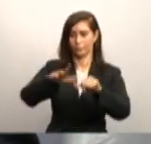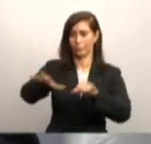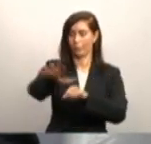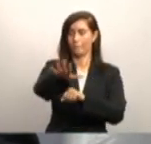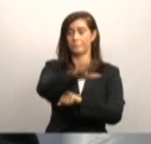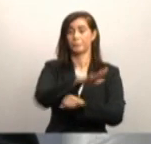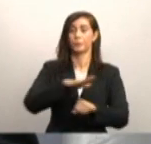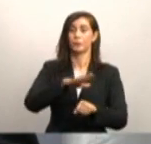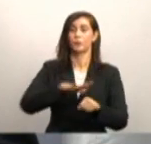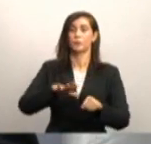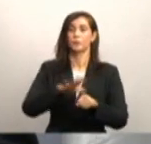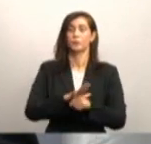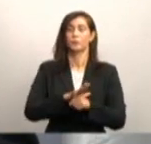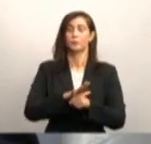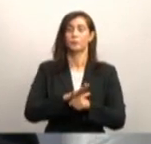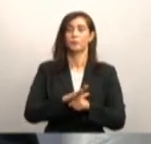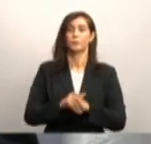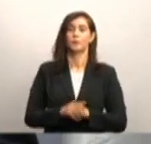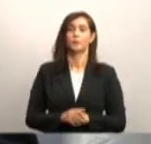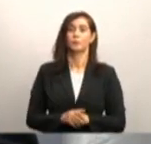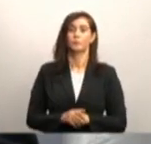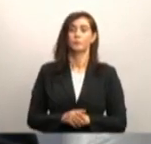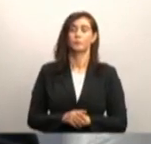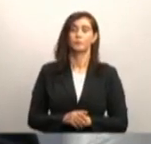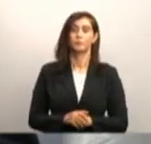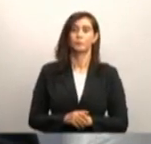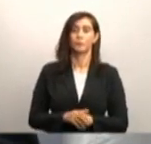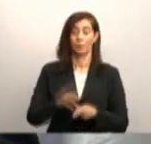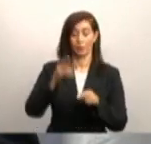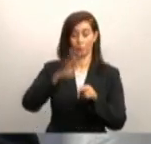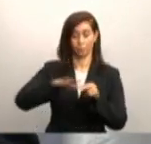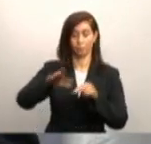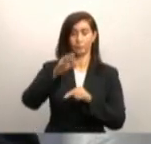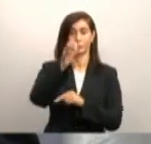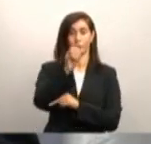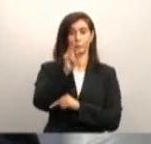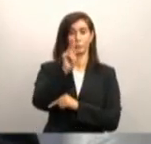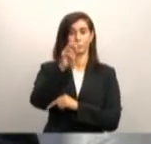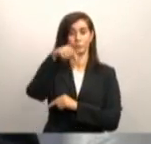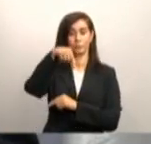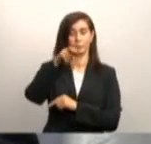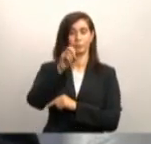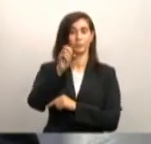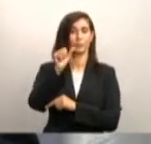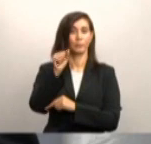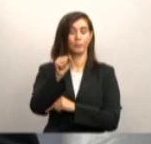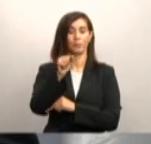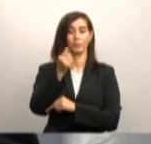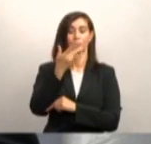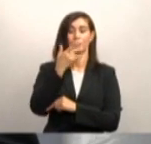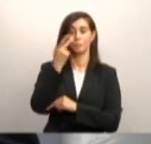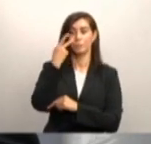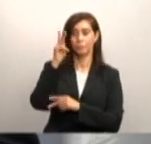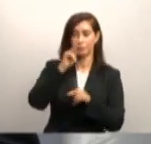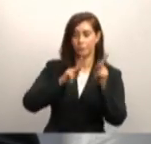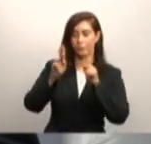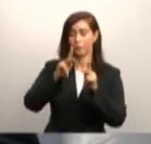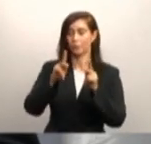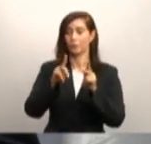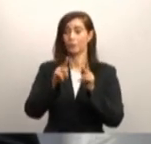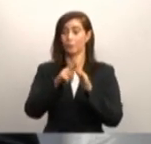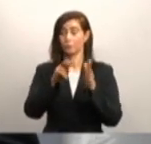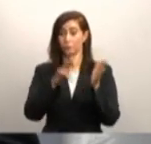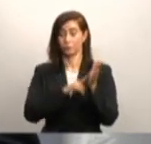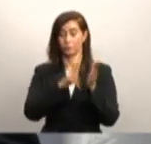ese sitio de Duquesa desde el punto de vista sanitario y hemos hecho las